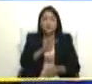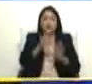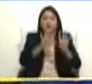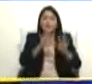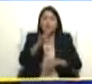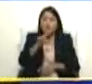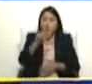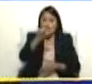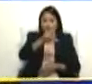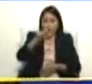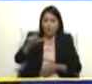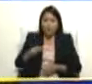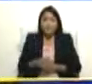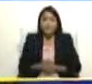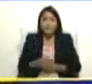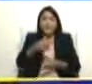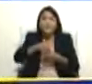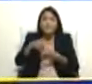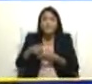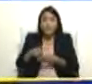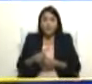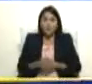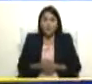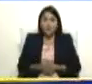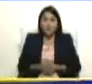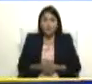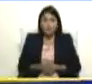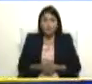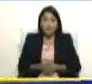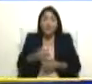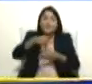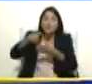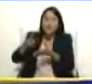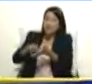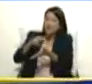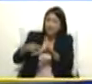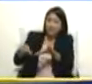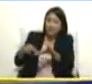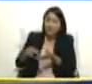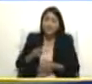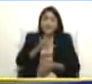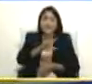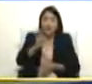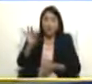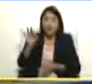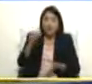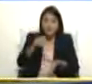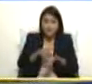10.381.491 venezolanos y venezolanas que se expresaron. Votos nulos,